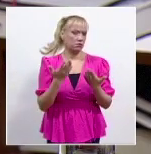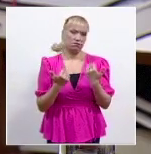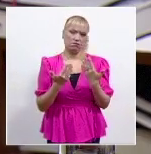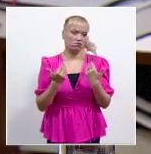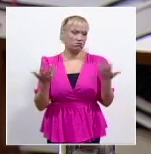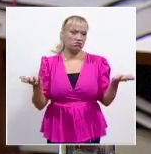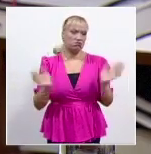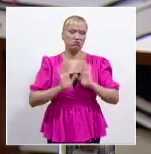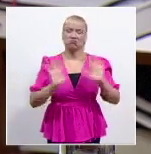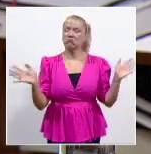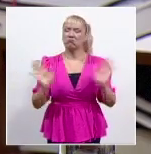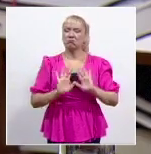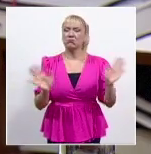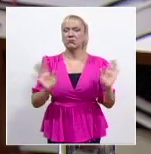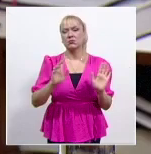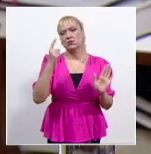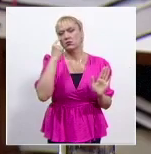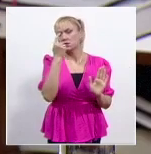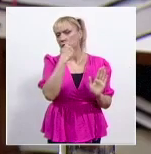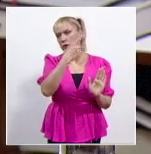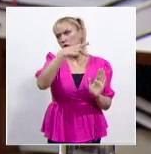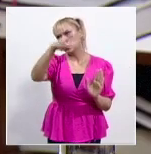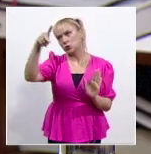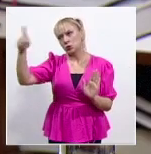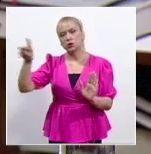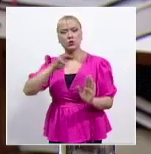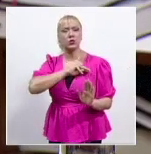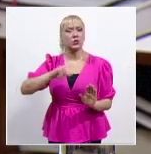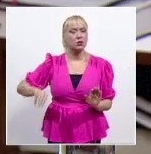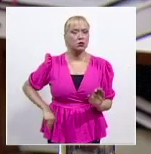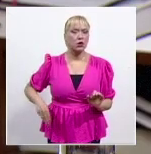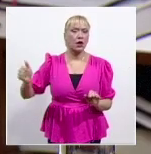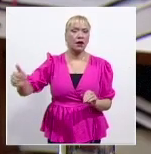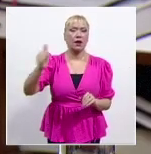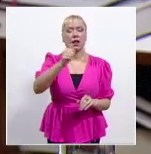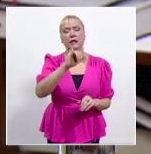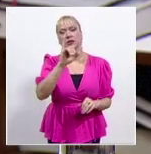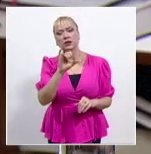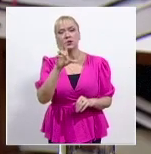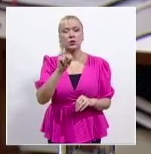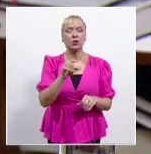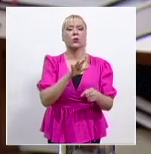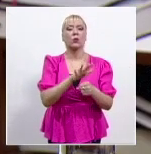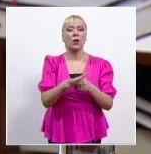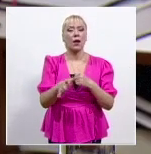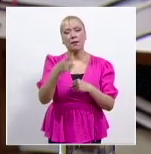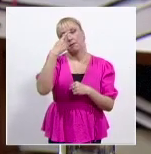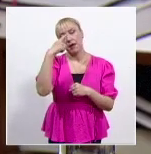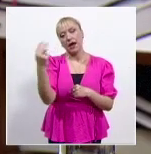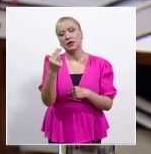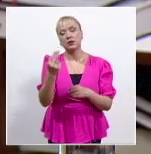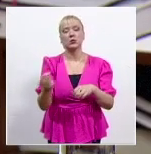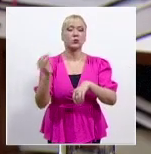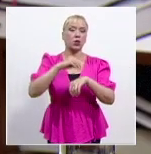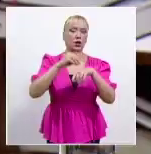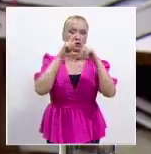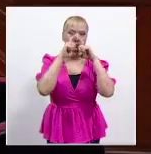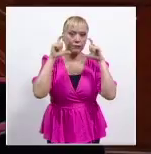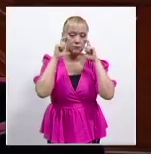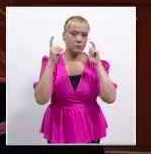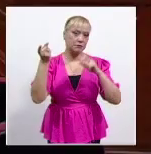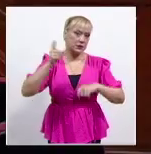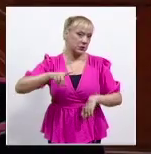se deja a la apreciación de la autoridad municipal determinar en qué casos y cuándo se requiere portar dicho